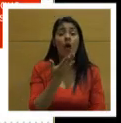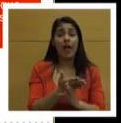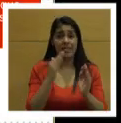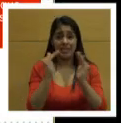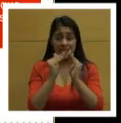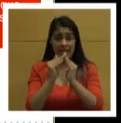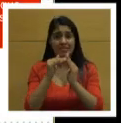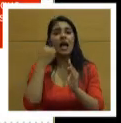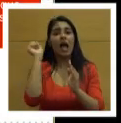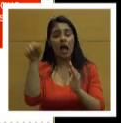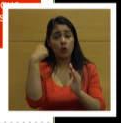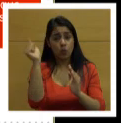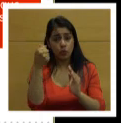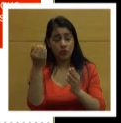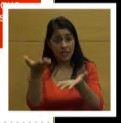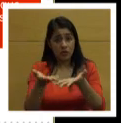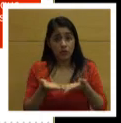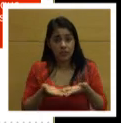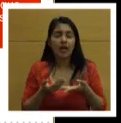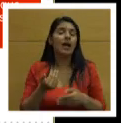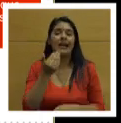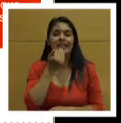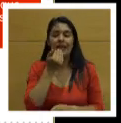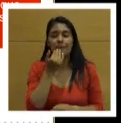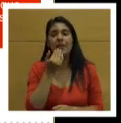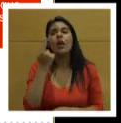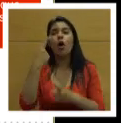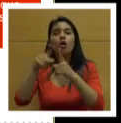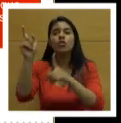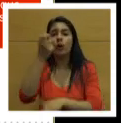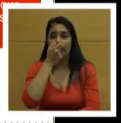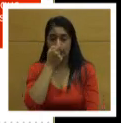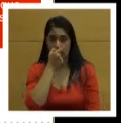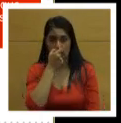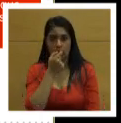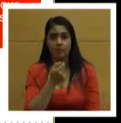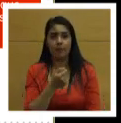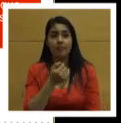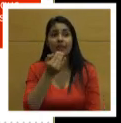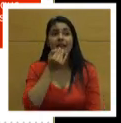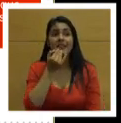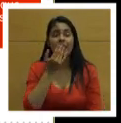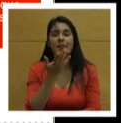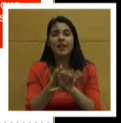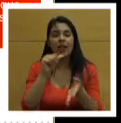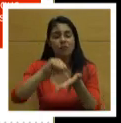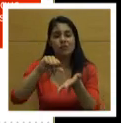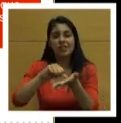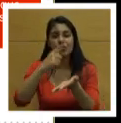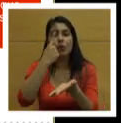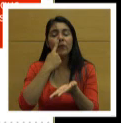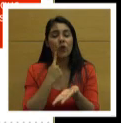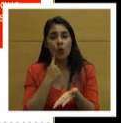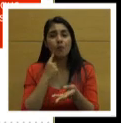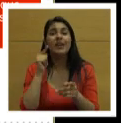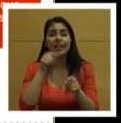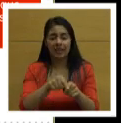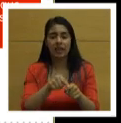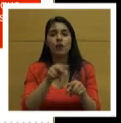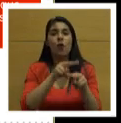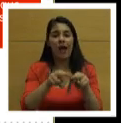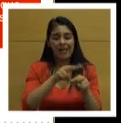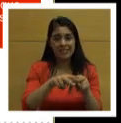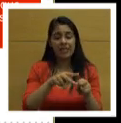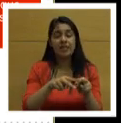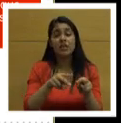queda en Ancud y además otro que queda en Osorno. Y también hay un centro de hombres para que ejercen violencia contra sus